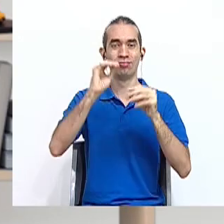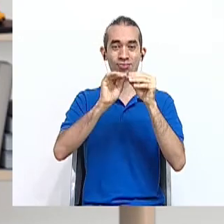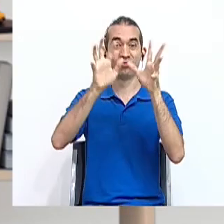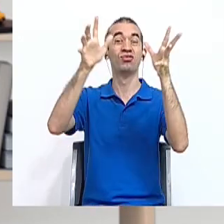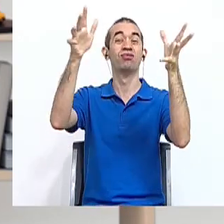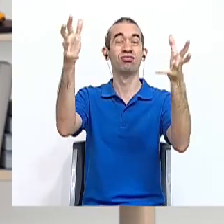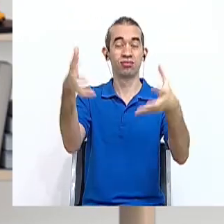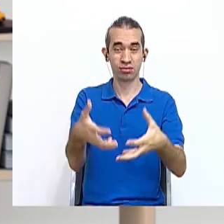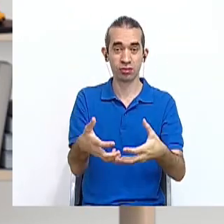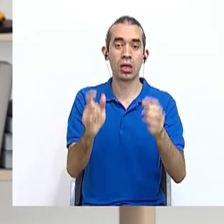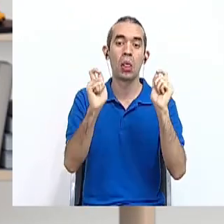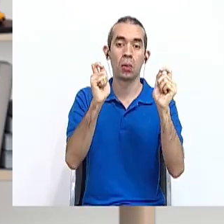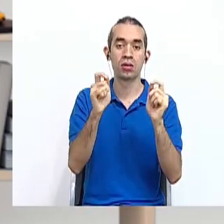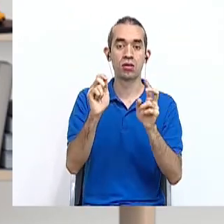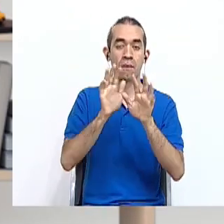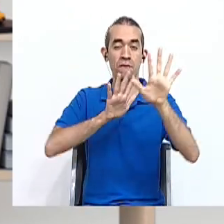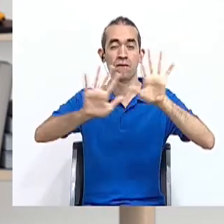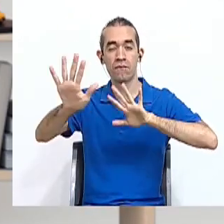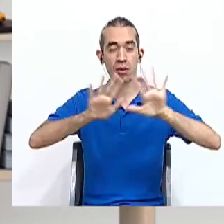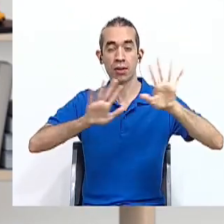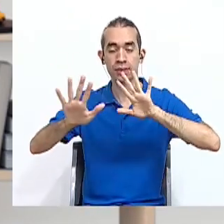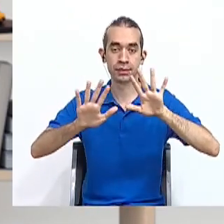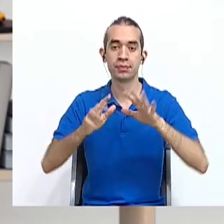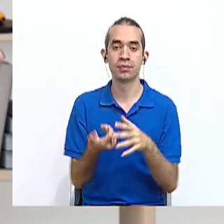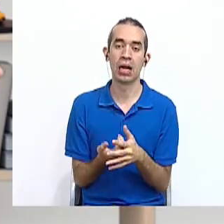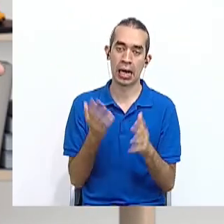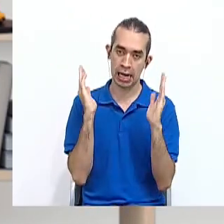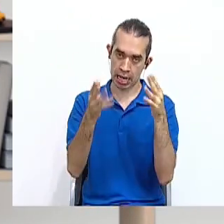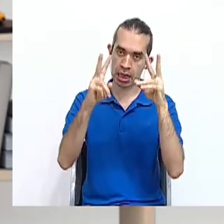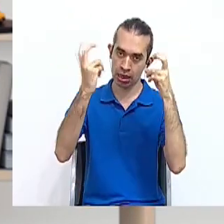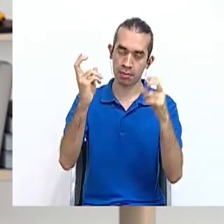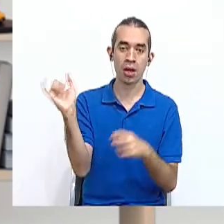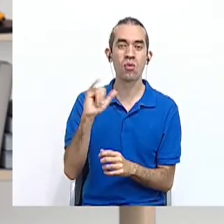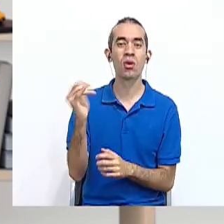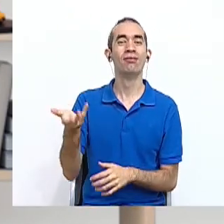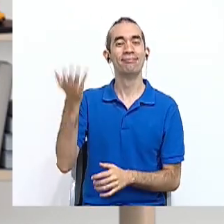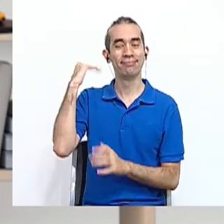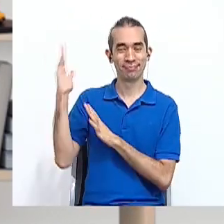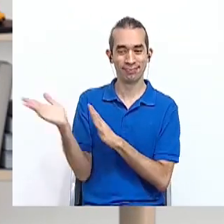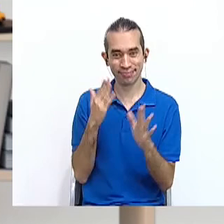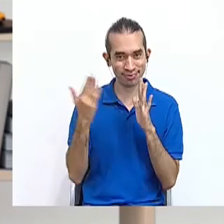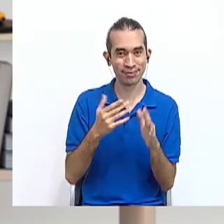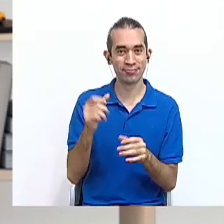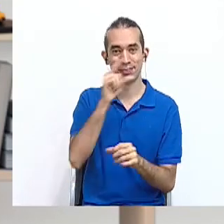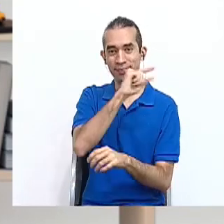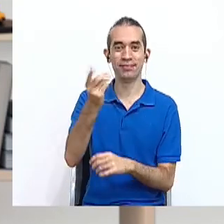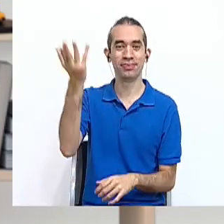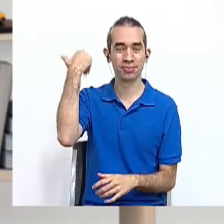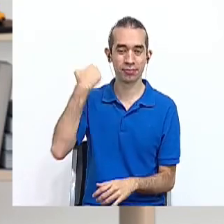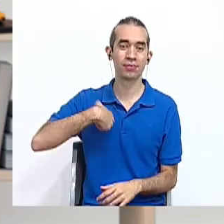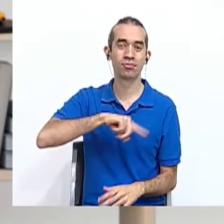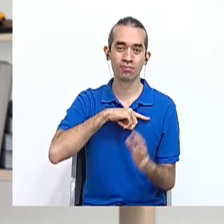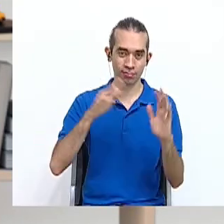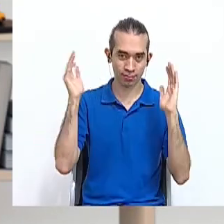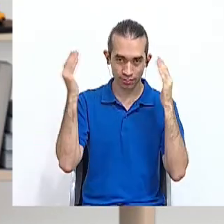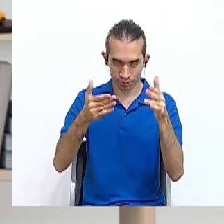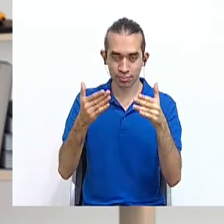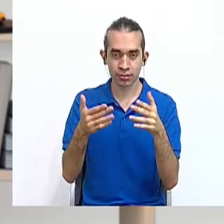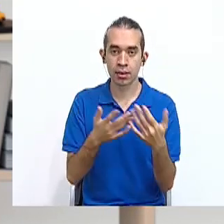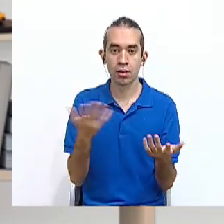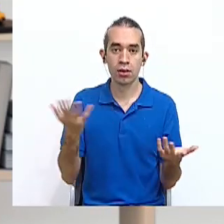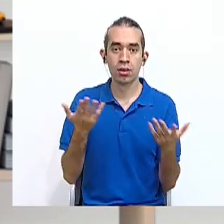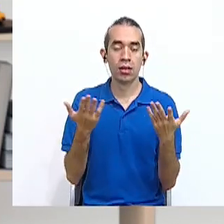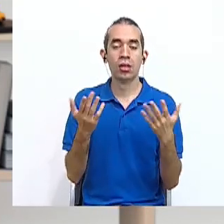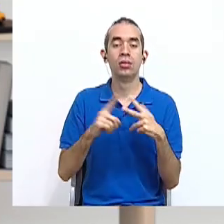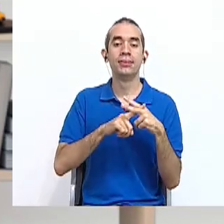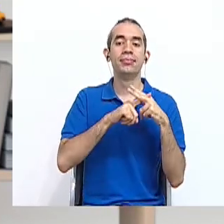nuestra educación virtual, el tema irá enfocado en eso. Igual es el planeamiento que hicieron la semana pasada. Vamos a enfocarnos sobre lo que es